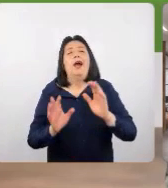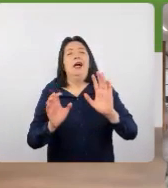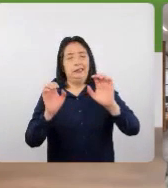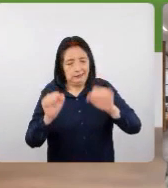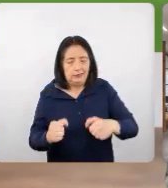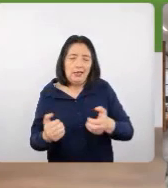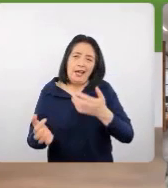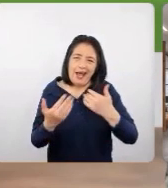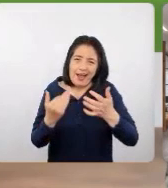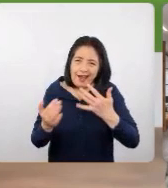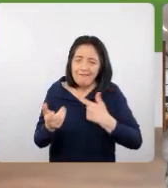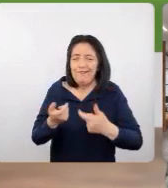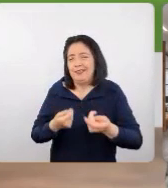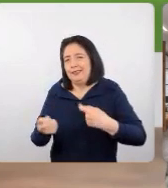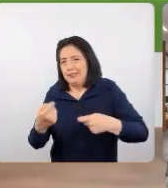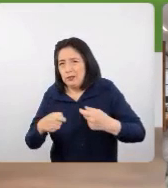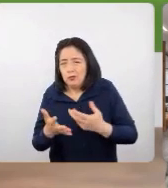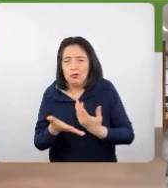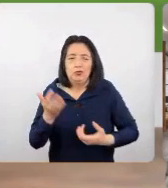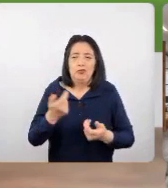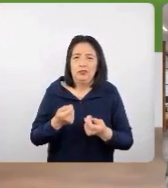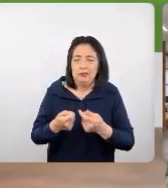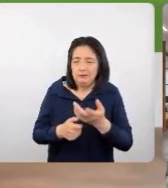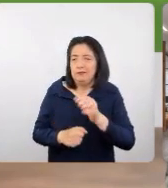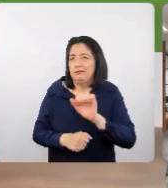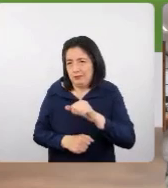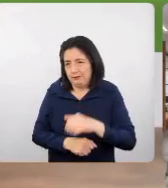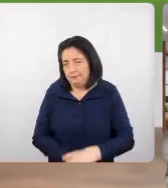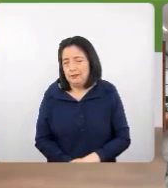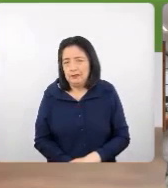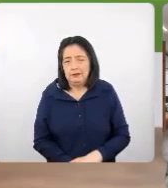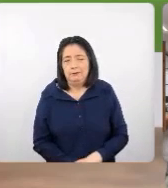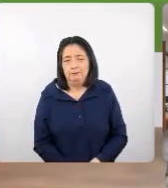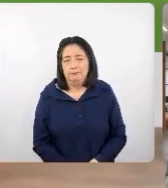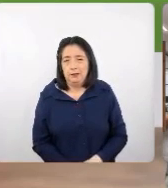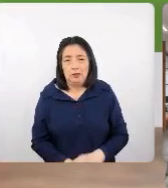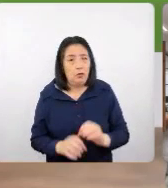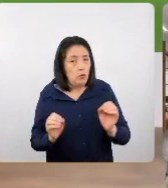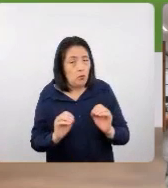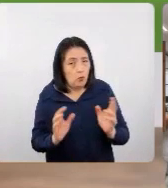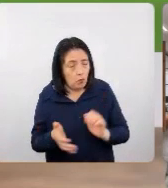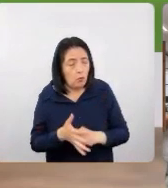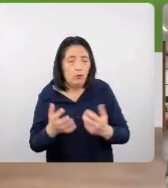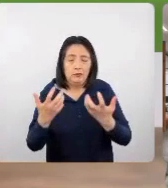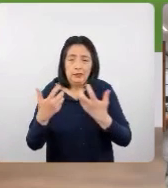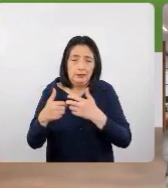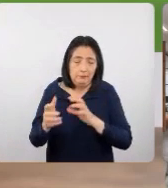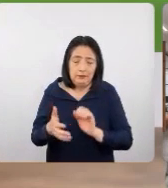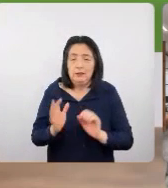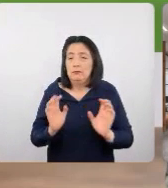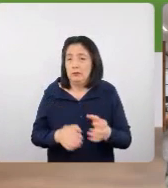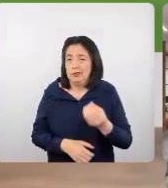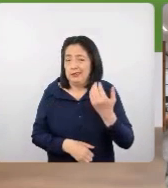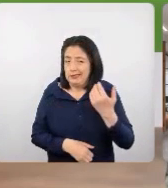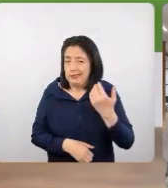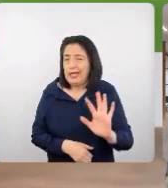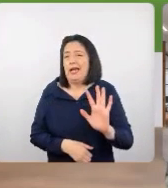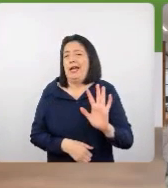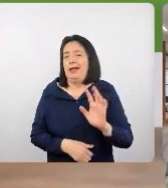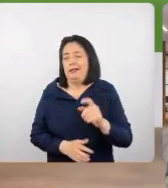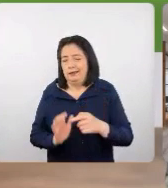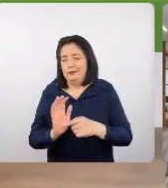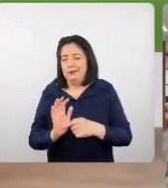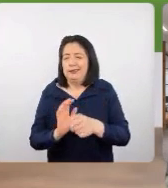recién deberíamos de nosotros iniciar la conversación comercial o la conversación empresarial, porque es cuando ya denota que